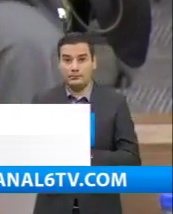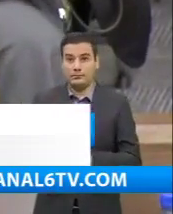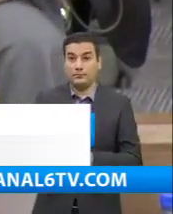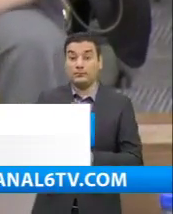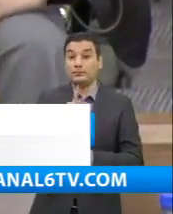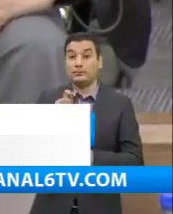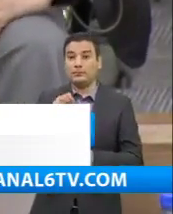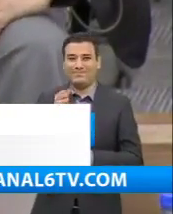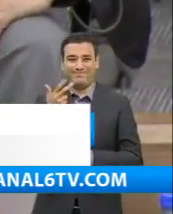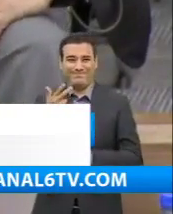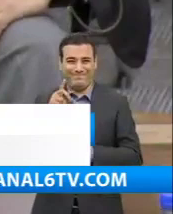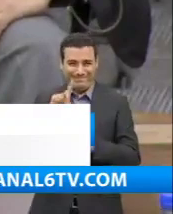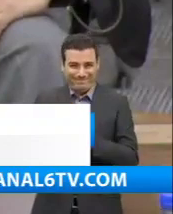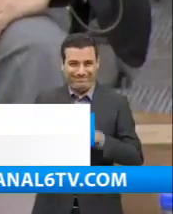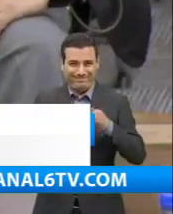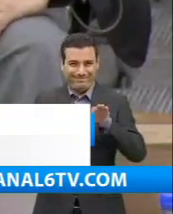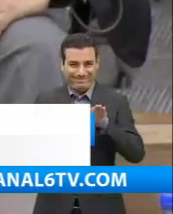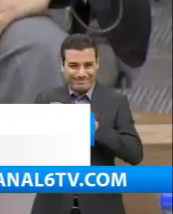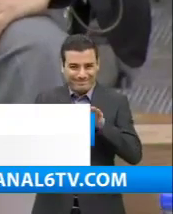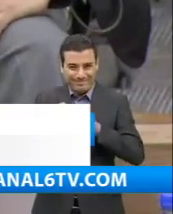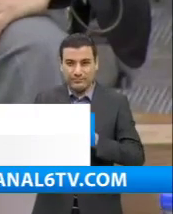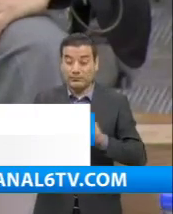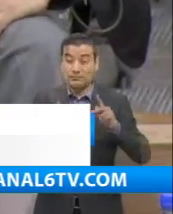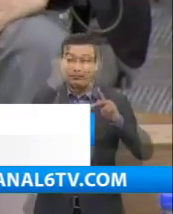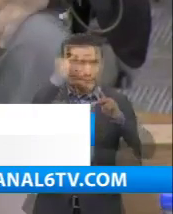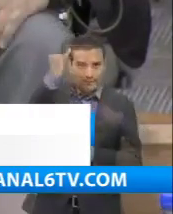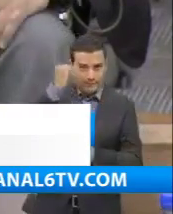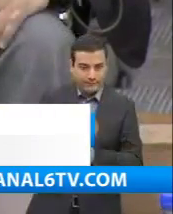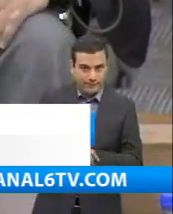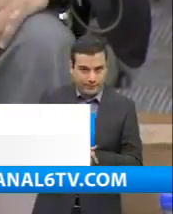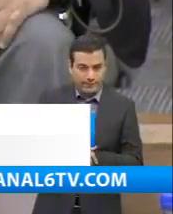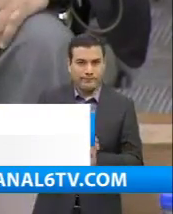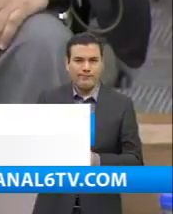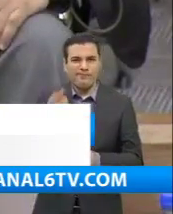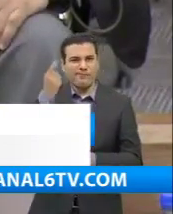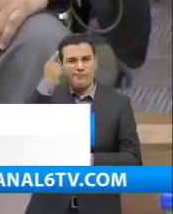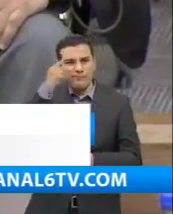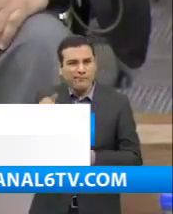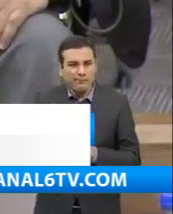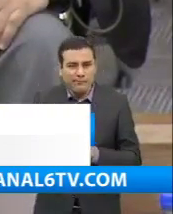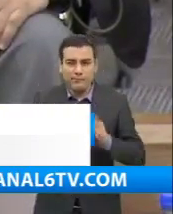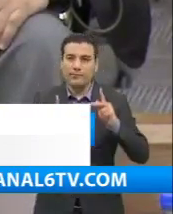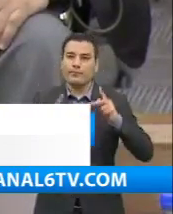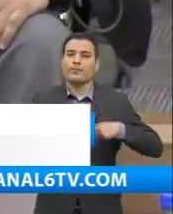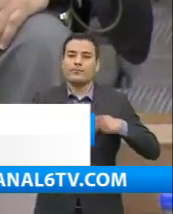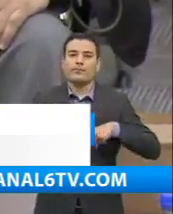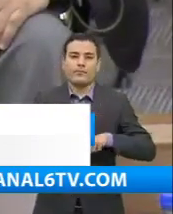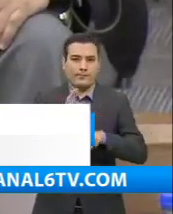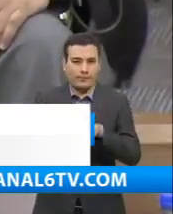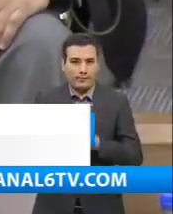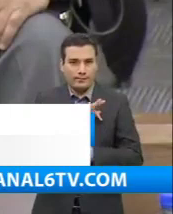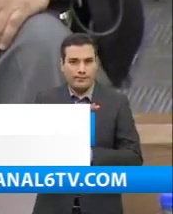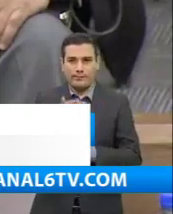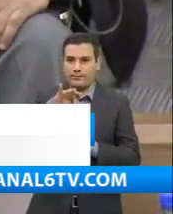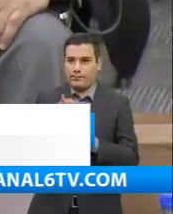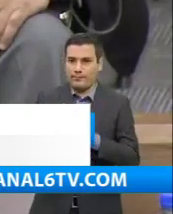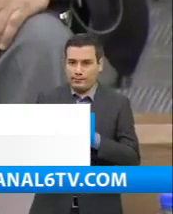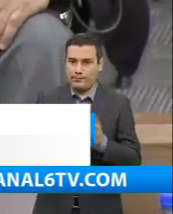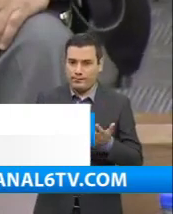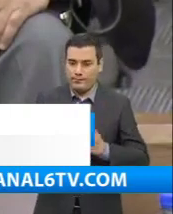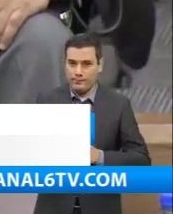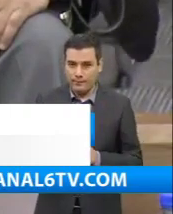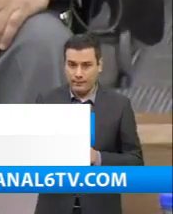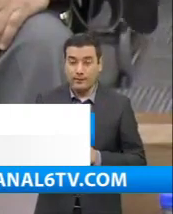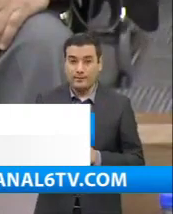268 días de trabajo que nos involucra a todas y todos con la finalidad de ampliar el derecho a votar hacia otros sectores